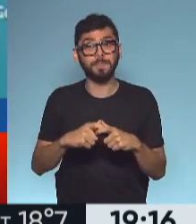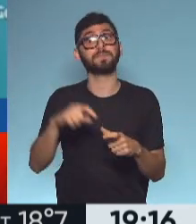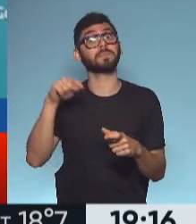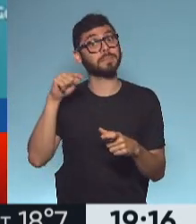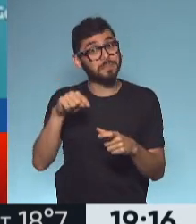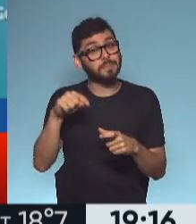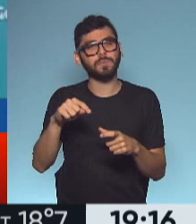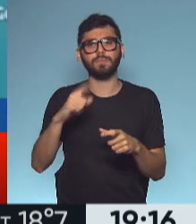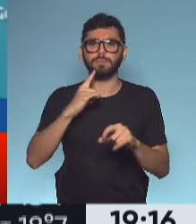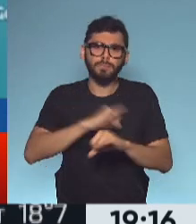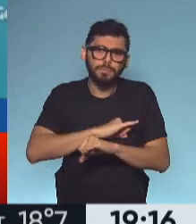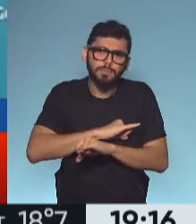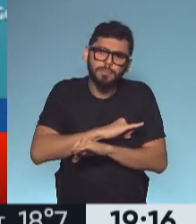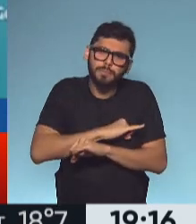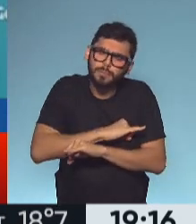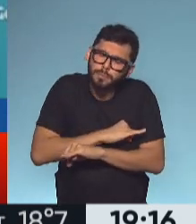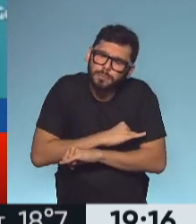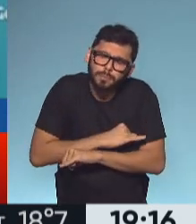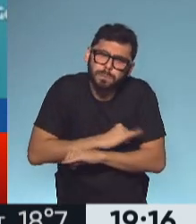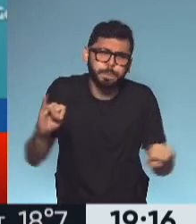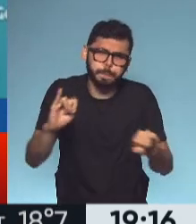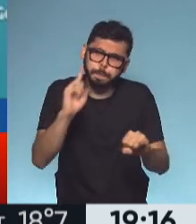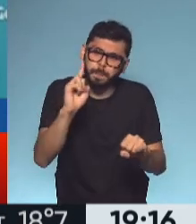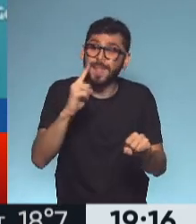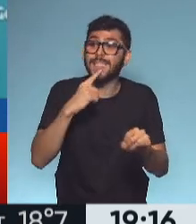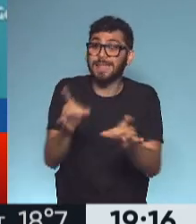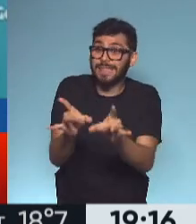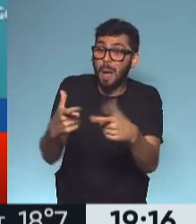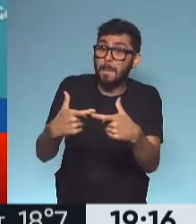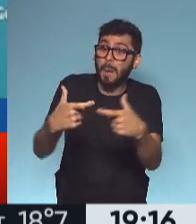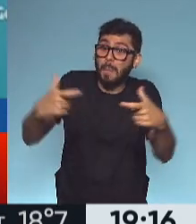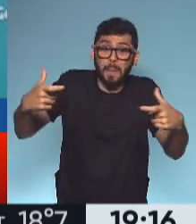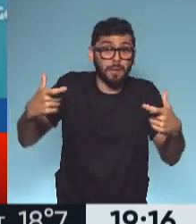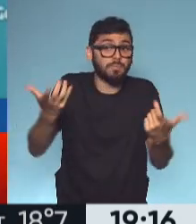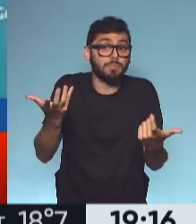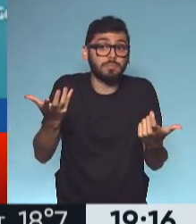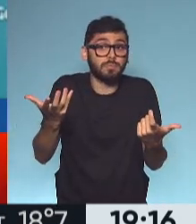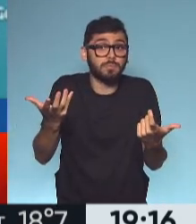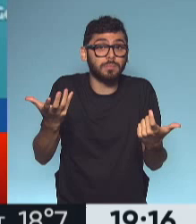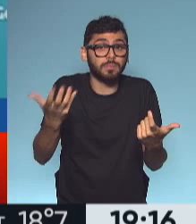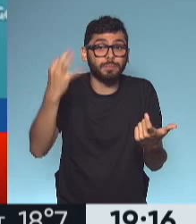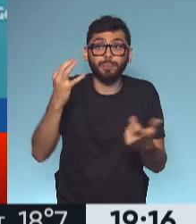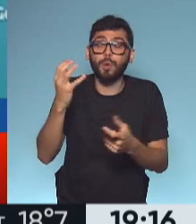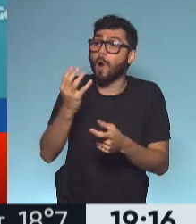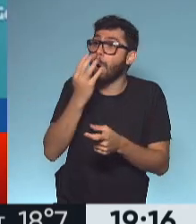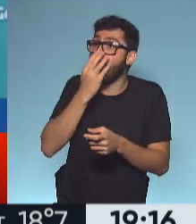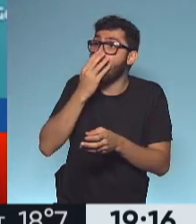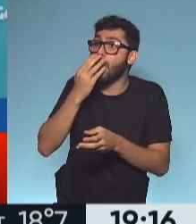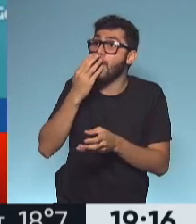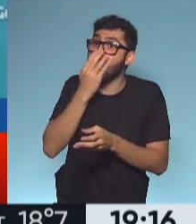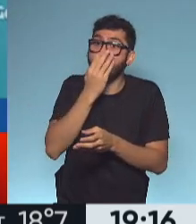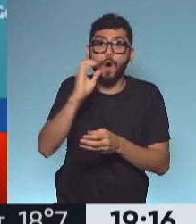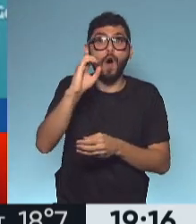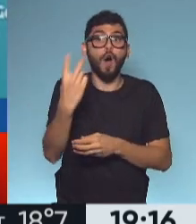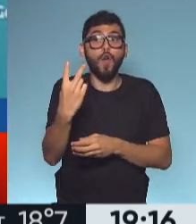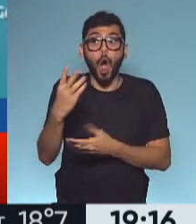alertó muy fuertemente con que si siguen aumentando los casos, tampoco va a alcanzar la generación de oxígeno, es decir, la producción de